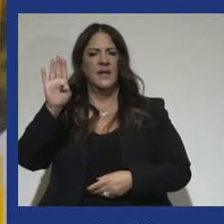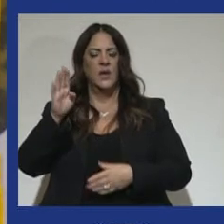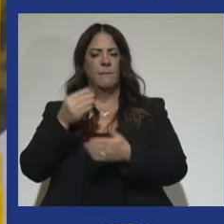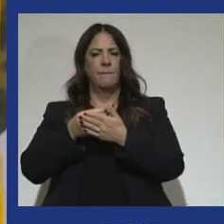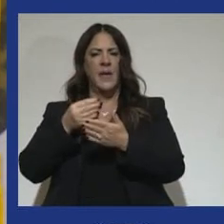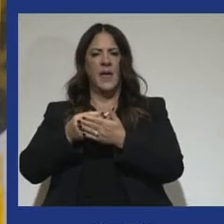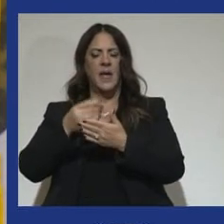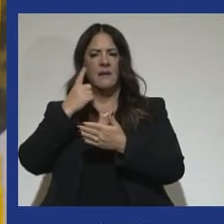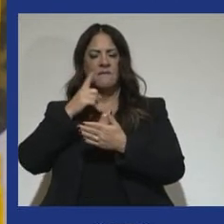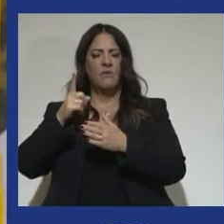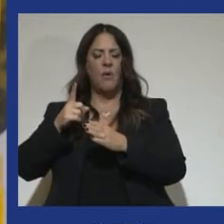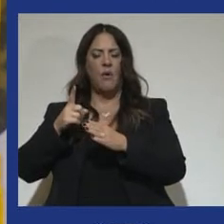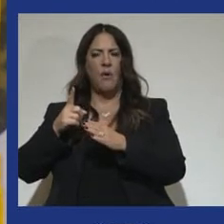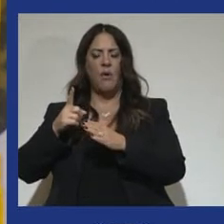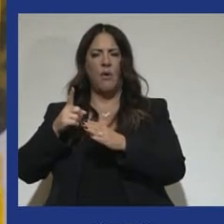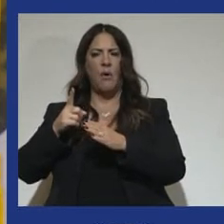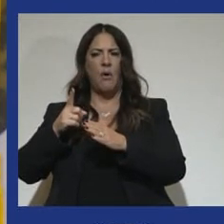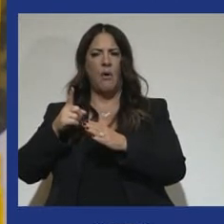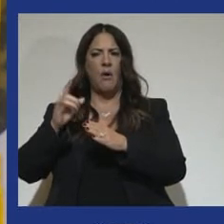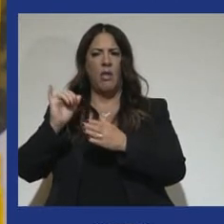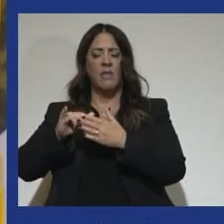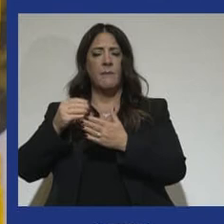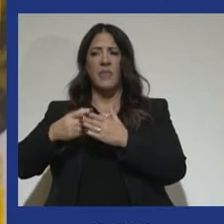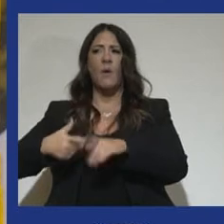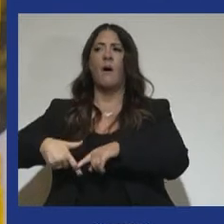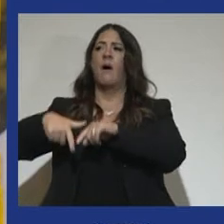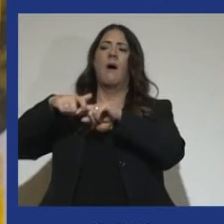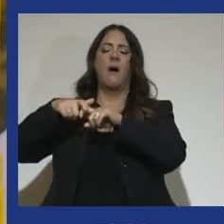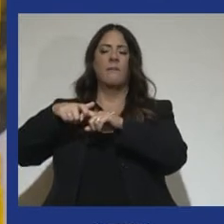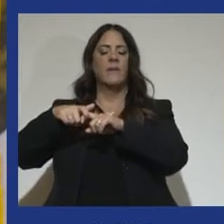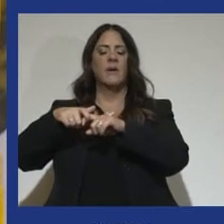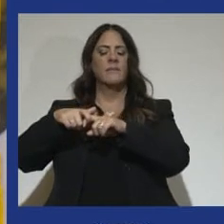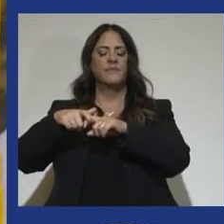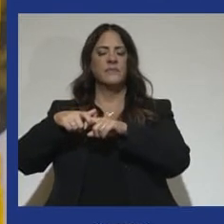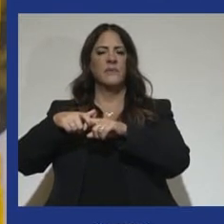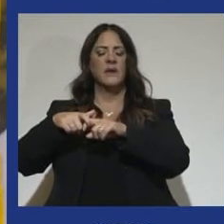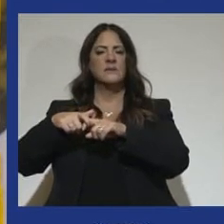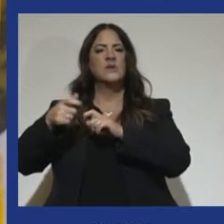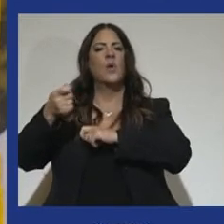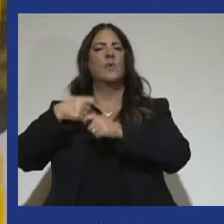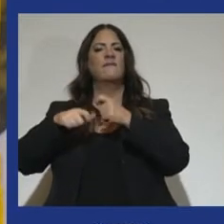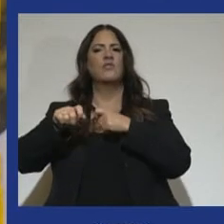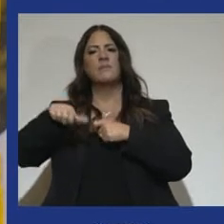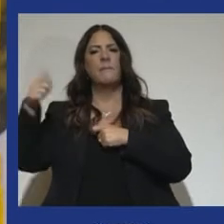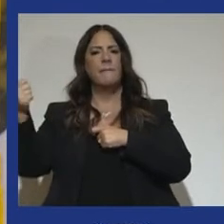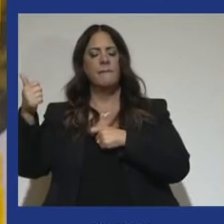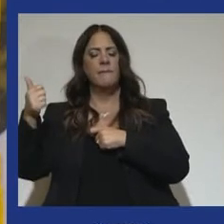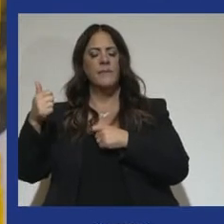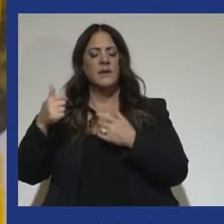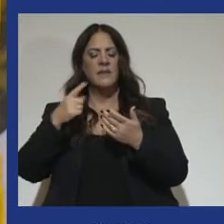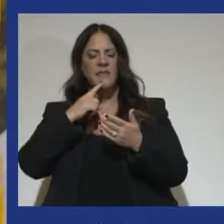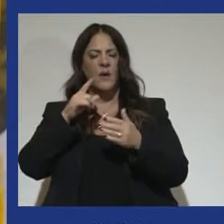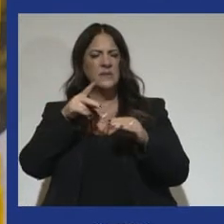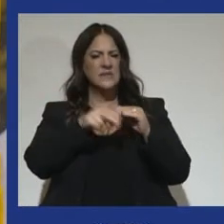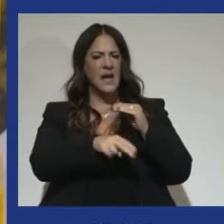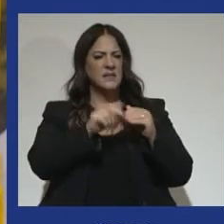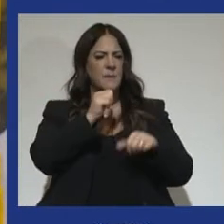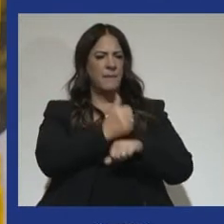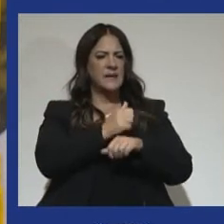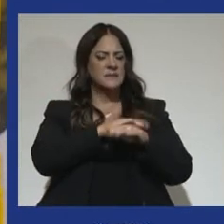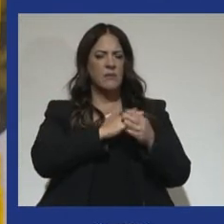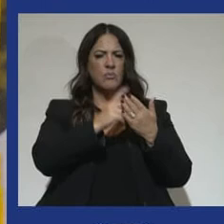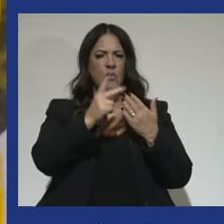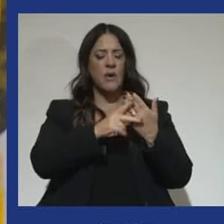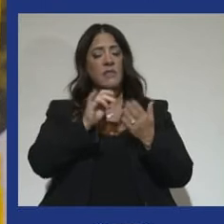dólares las suspensiones que han sido revertidas eso es diferente de los recortes de programa